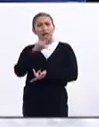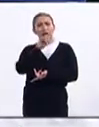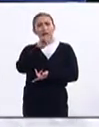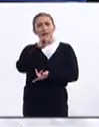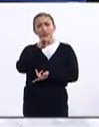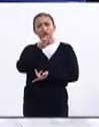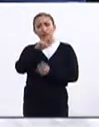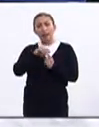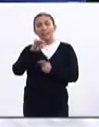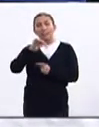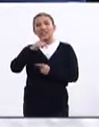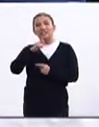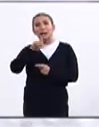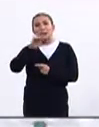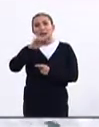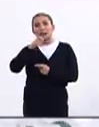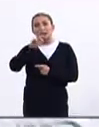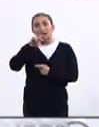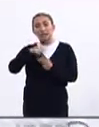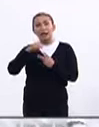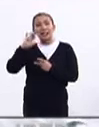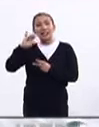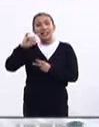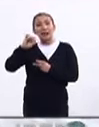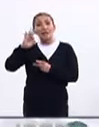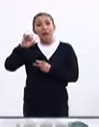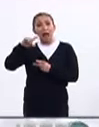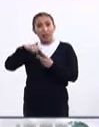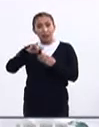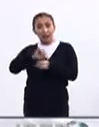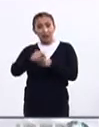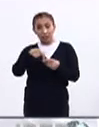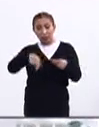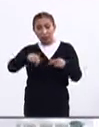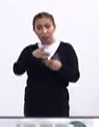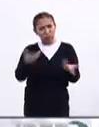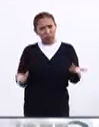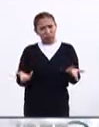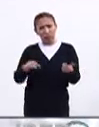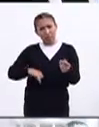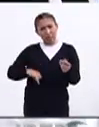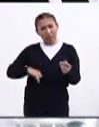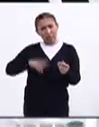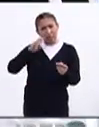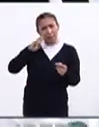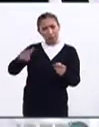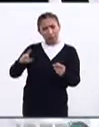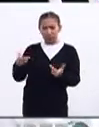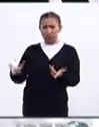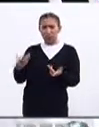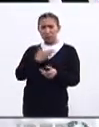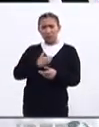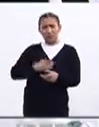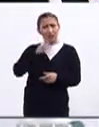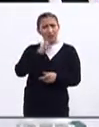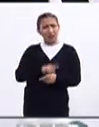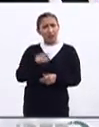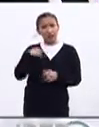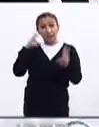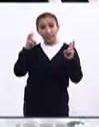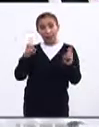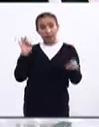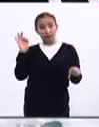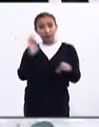Rousseff, Michelle Bachelet y Cristina Fernández, ¿no? De Argentina. Entonces era muy interesante observar esto, porque por ejemplo de los